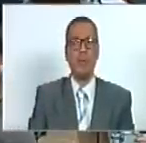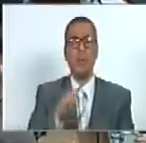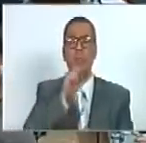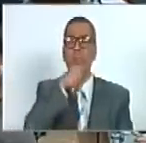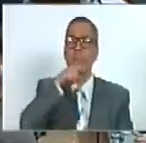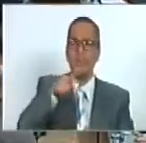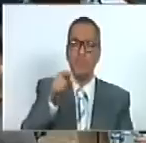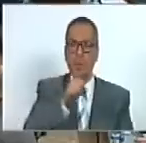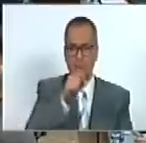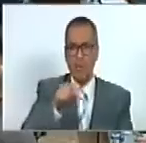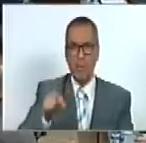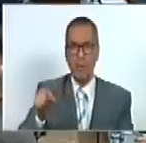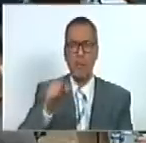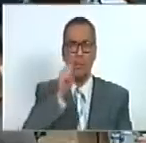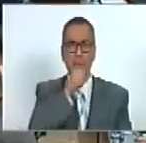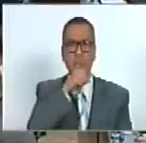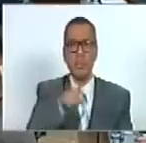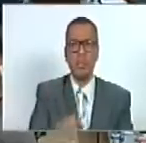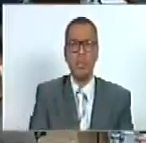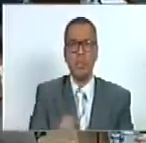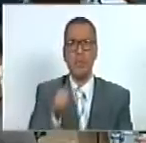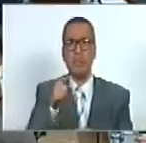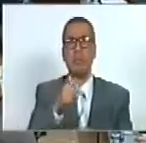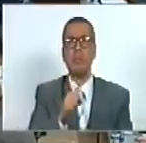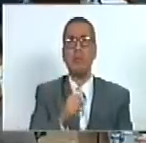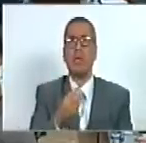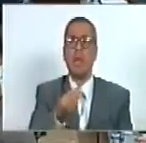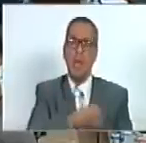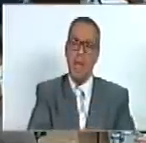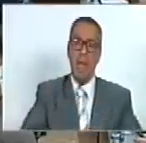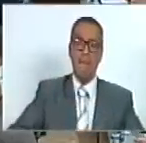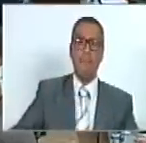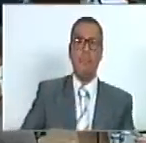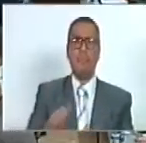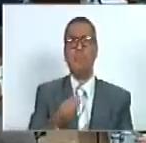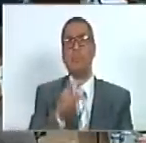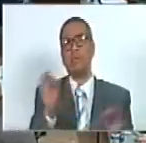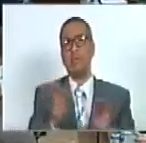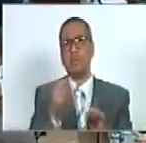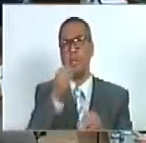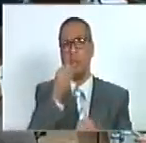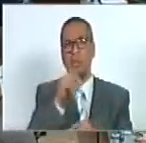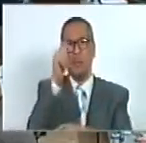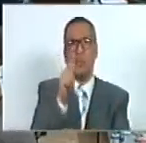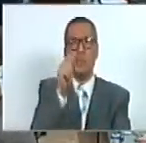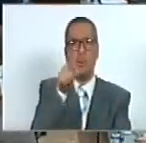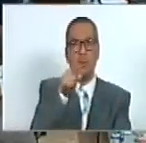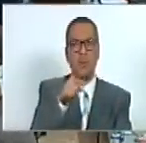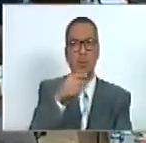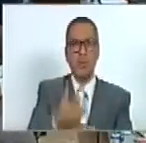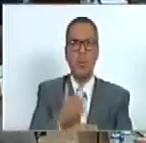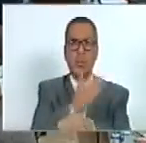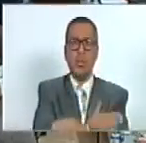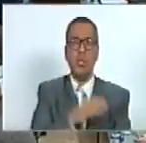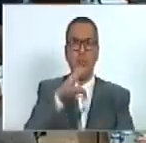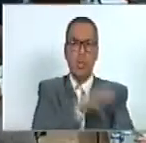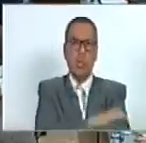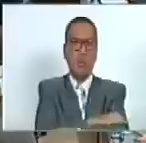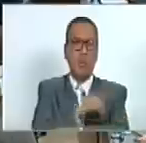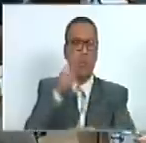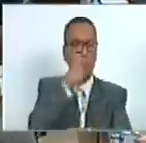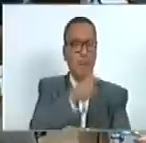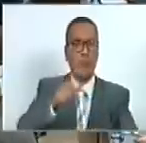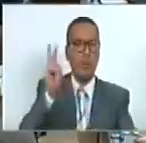y pensionados siguen pasando hambre. Y señor diputado que me antecedió, la oposición y el